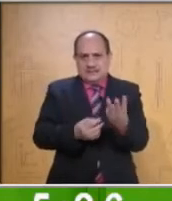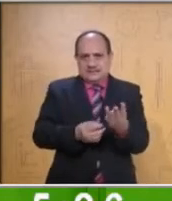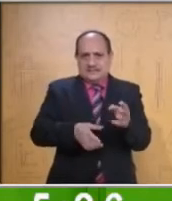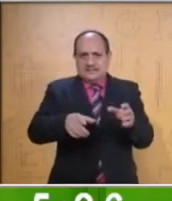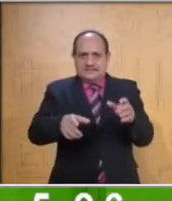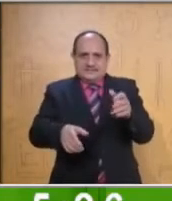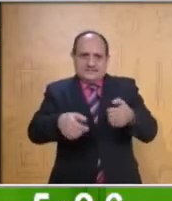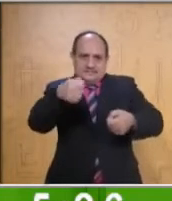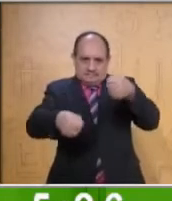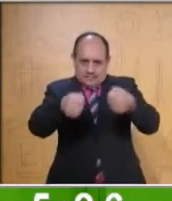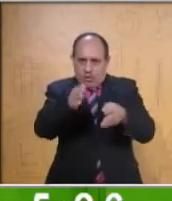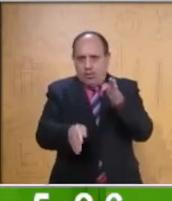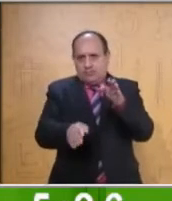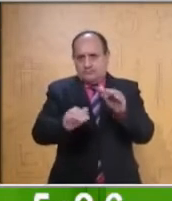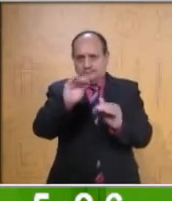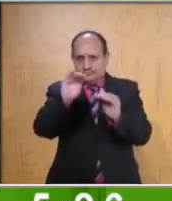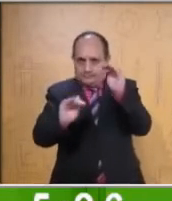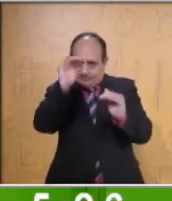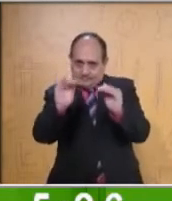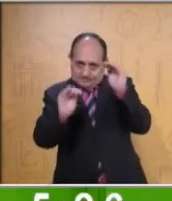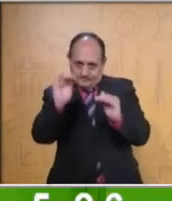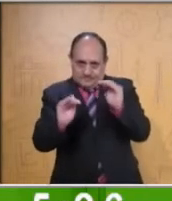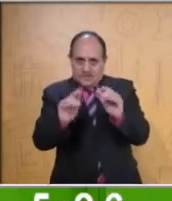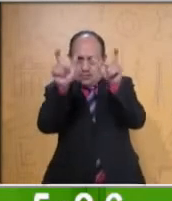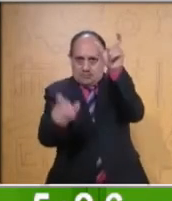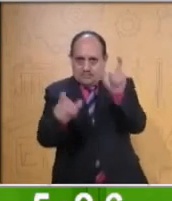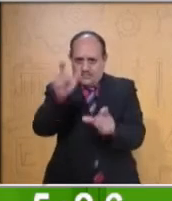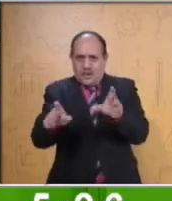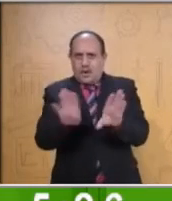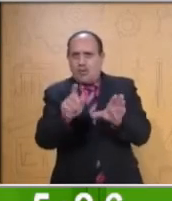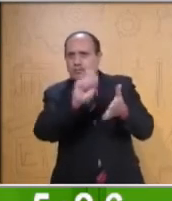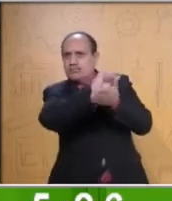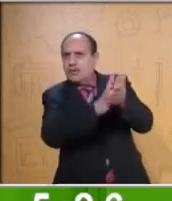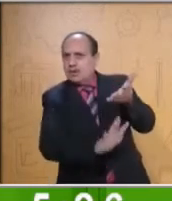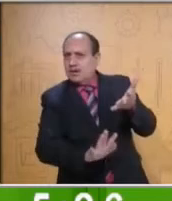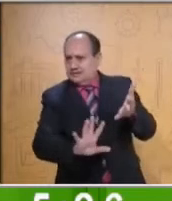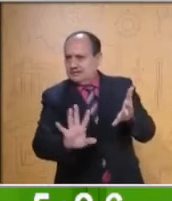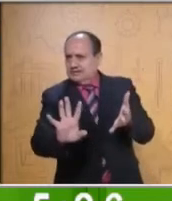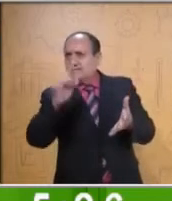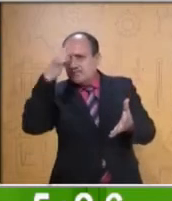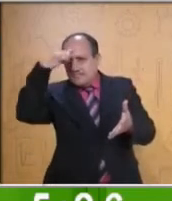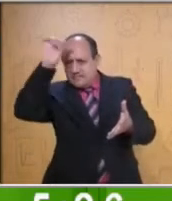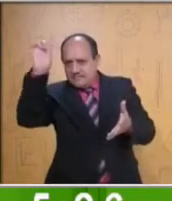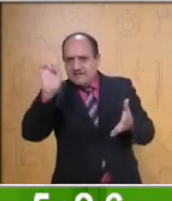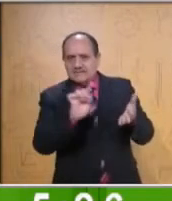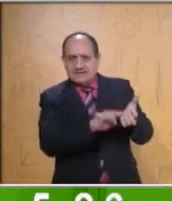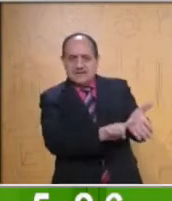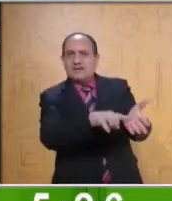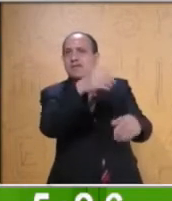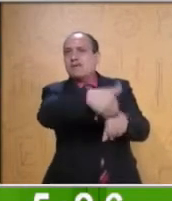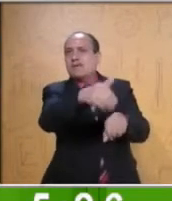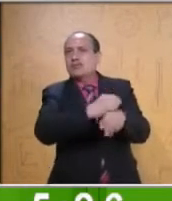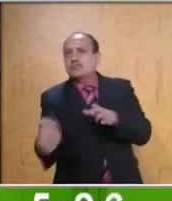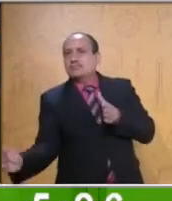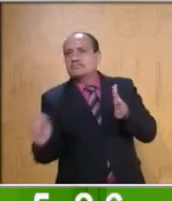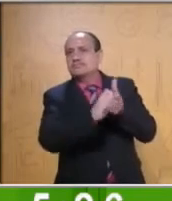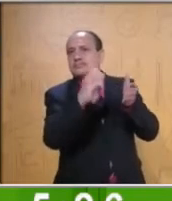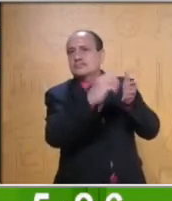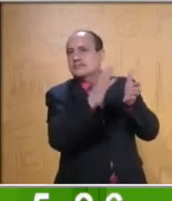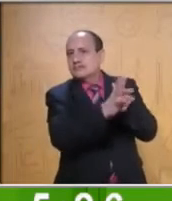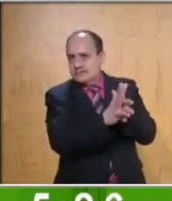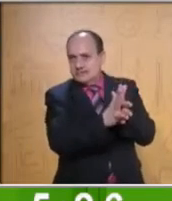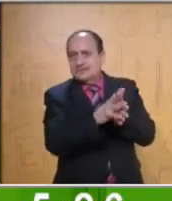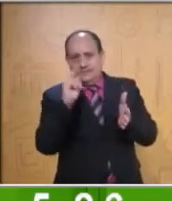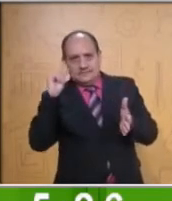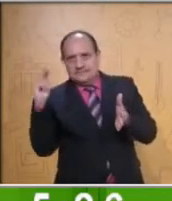manejamos, estamos viendo cómo podemos representar estos datos de una manera sencilla y a través de un número, y es con lo que vamos a ver